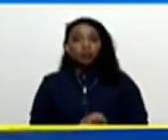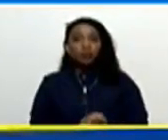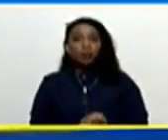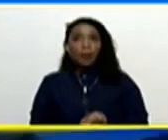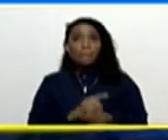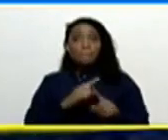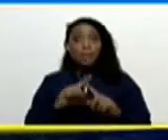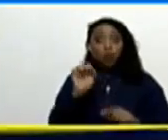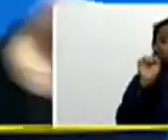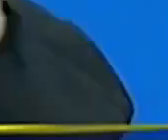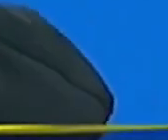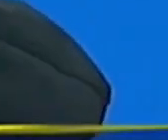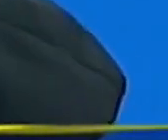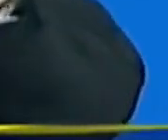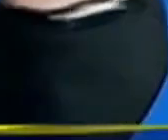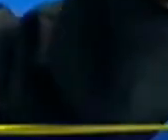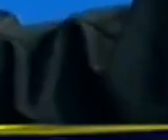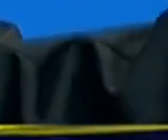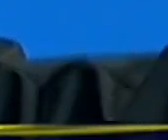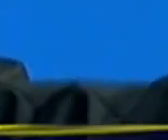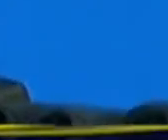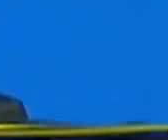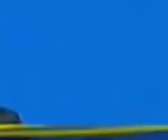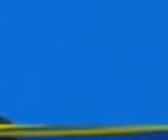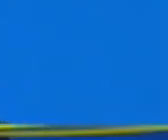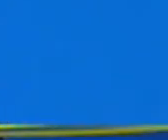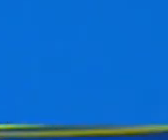sí circuló